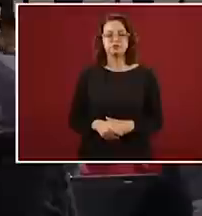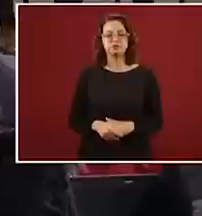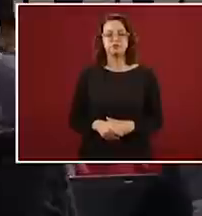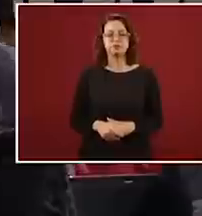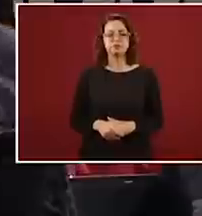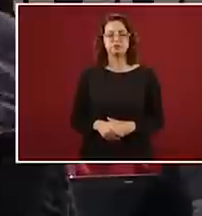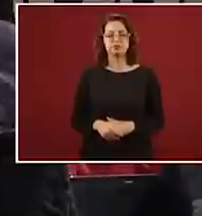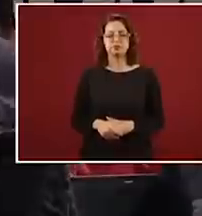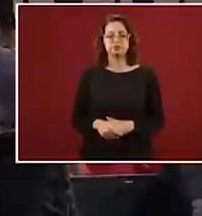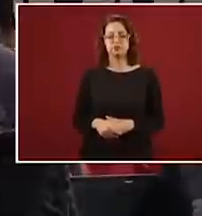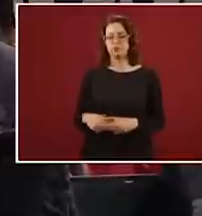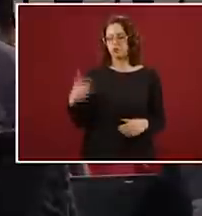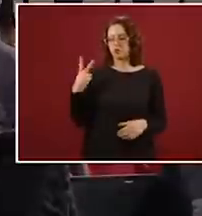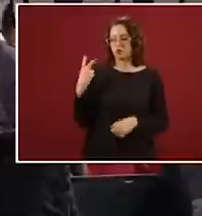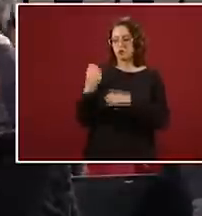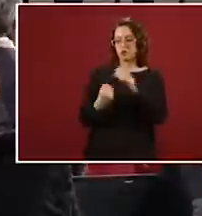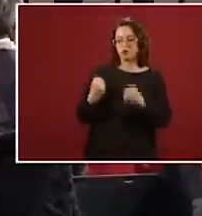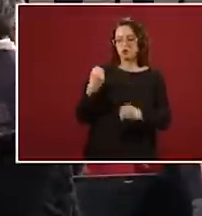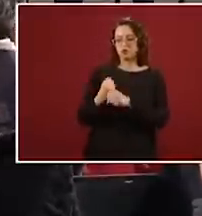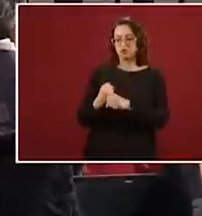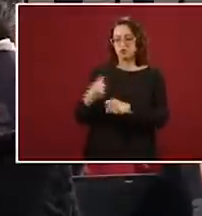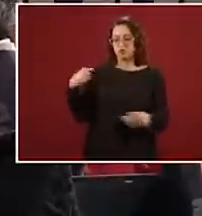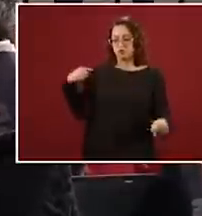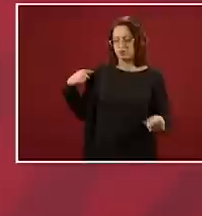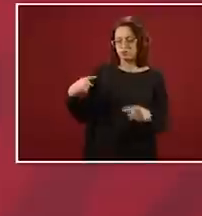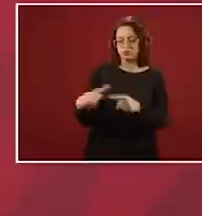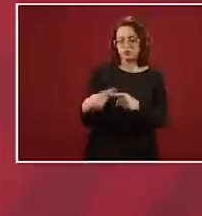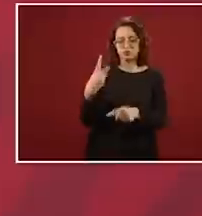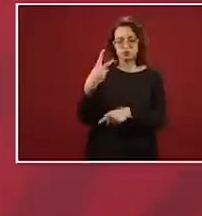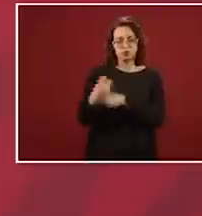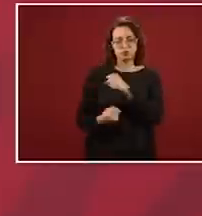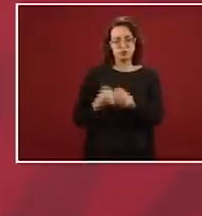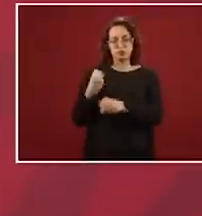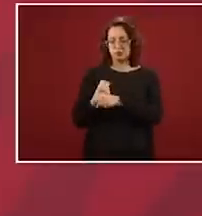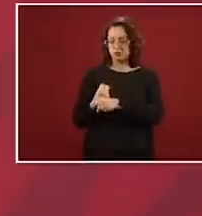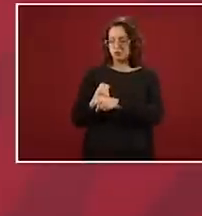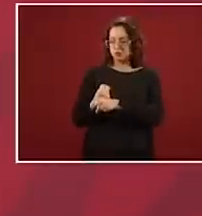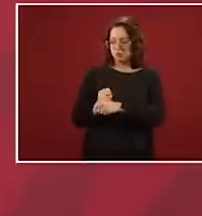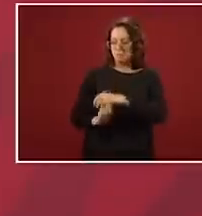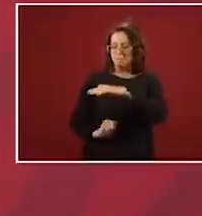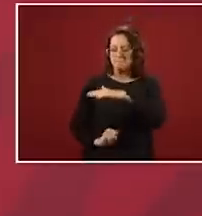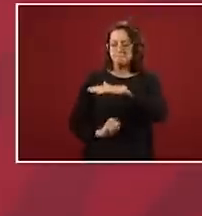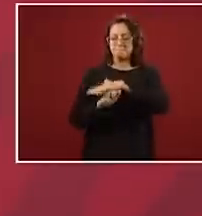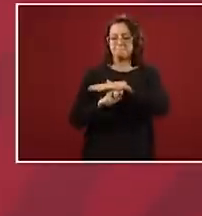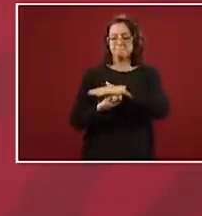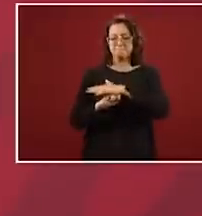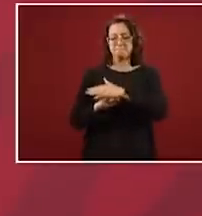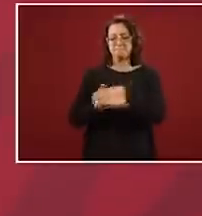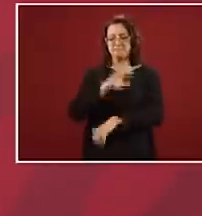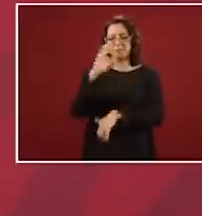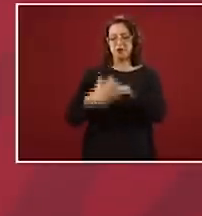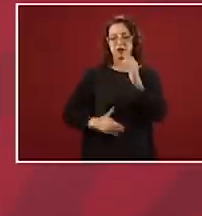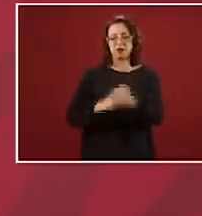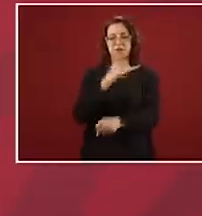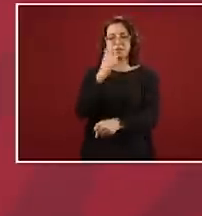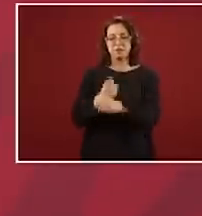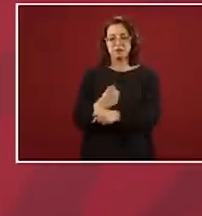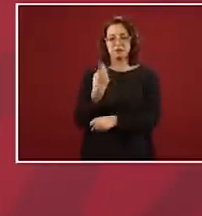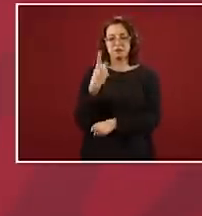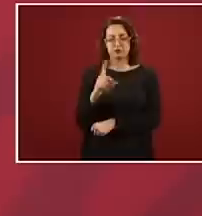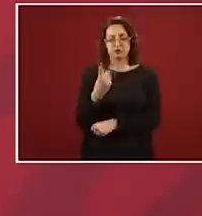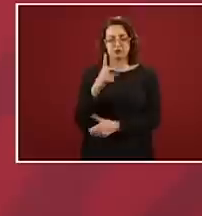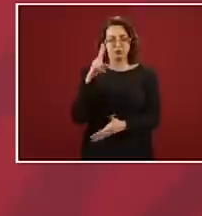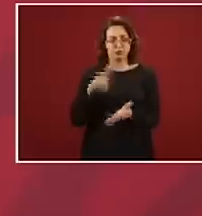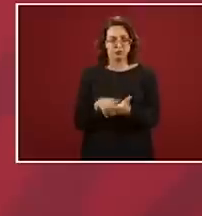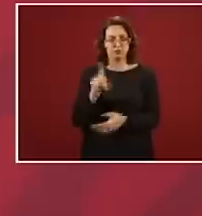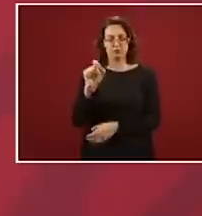logrado en este primer tramo que concluye el 1 de diciembre.